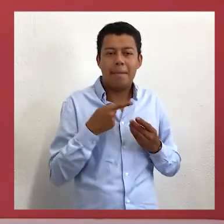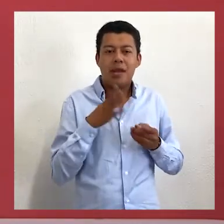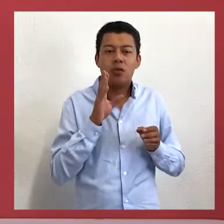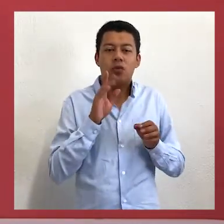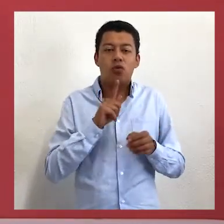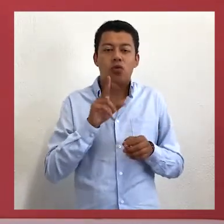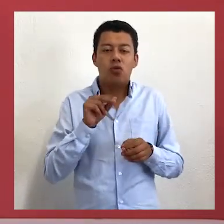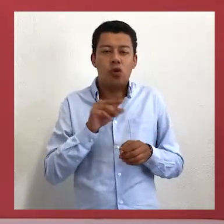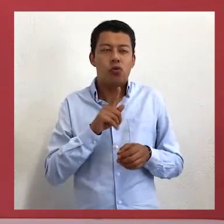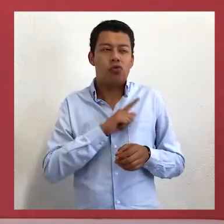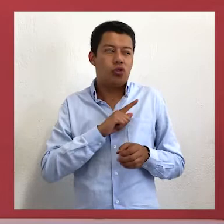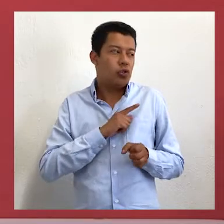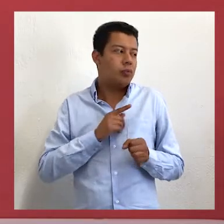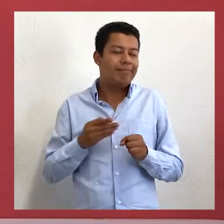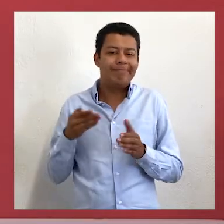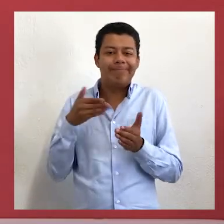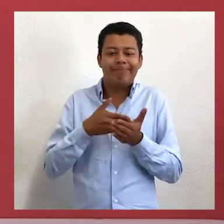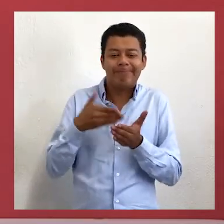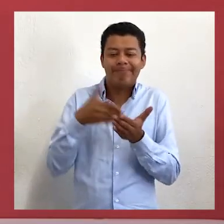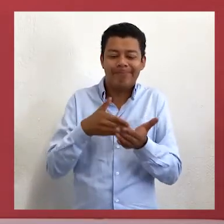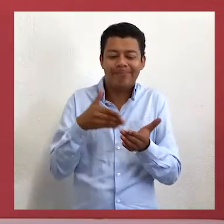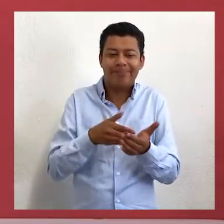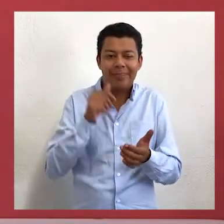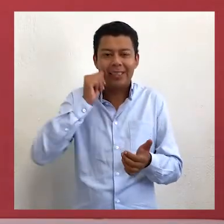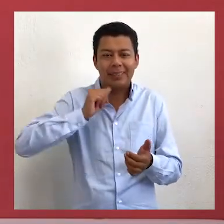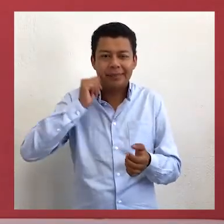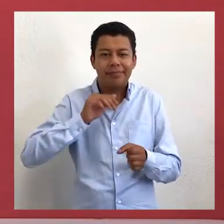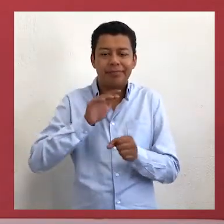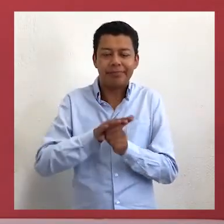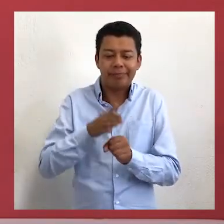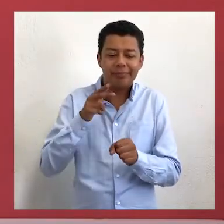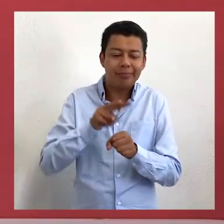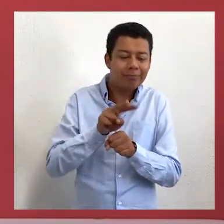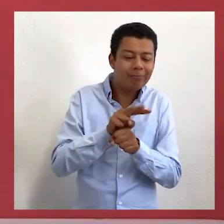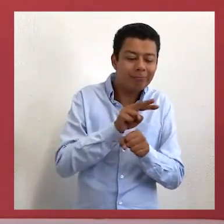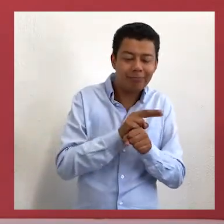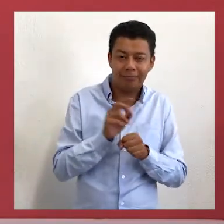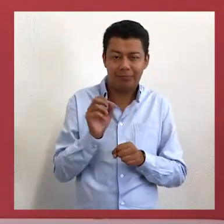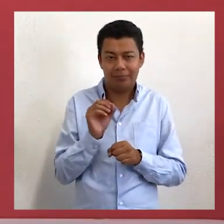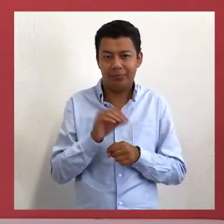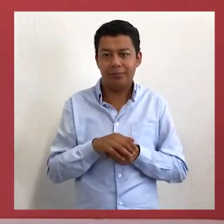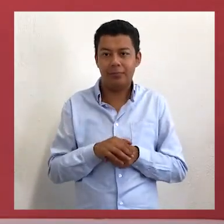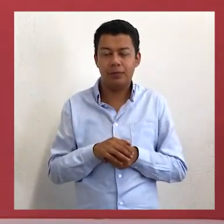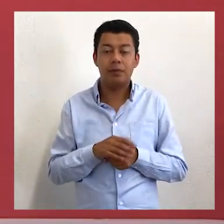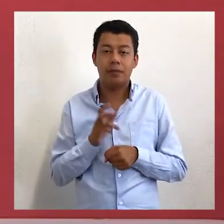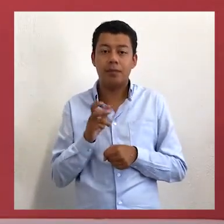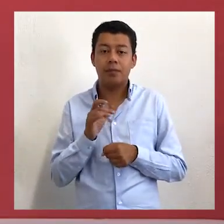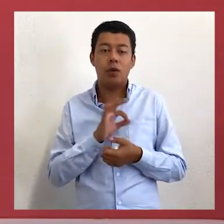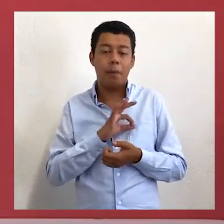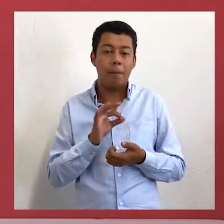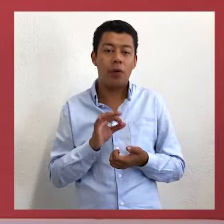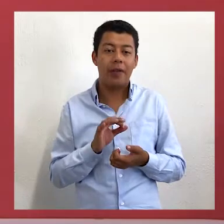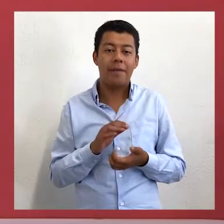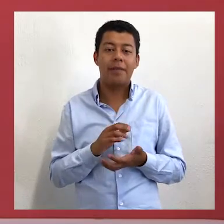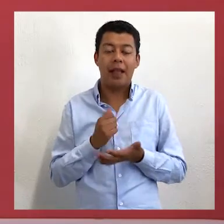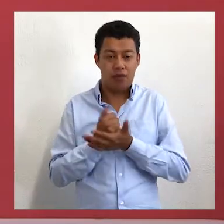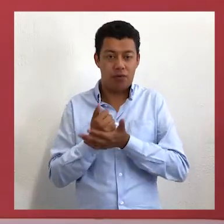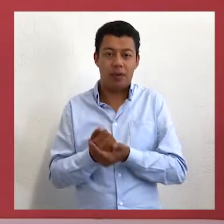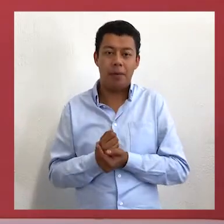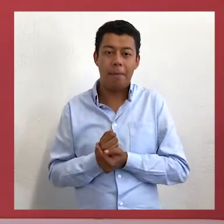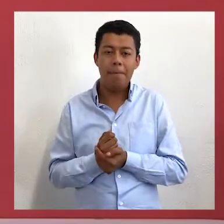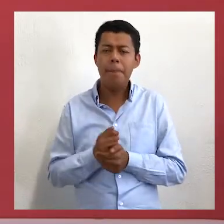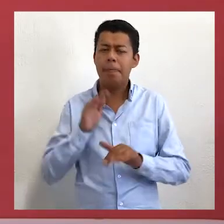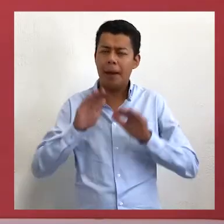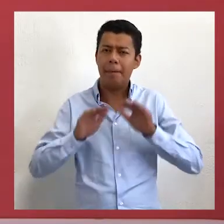delgada en la cual yo voy a delimitar el estar cerca o el alejarme. De verdad, el propio adolescente en esta etapa ni